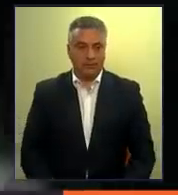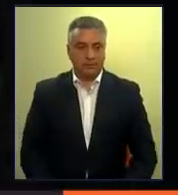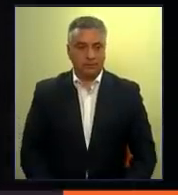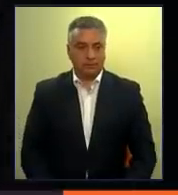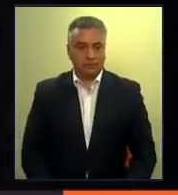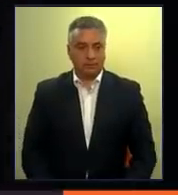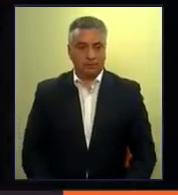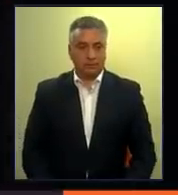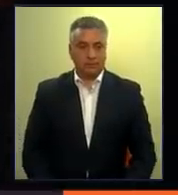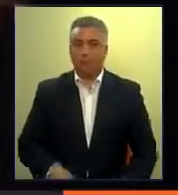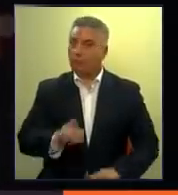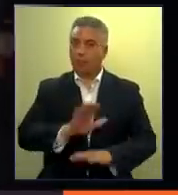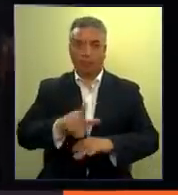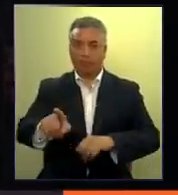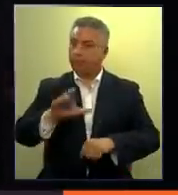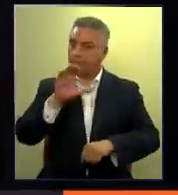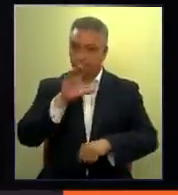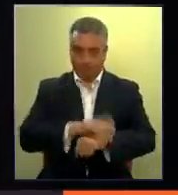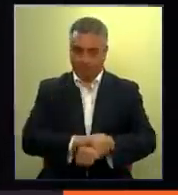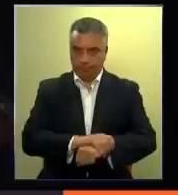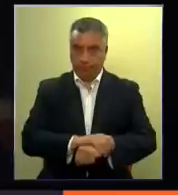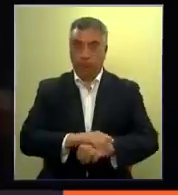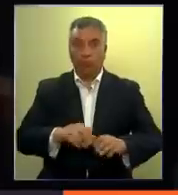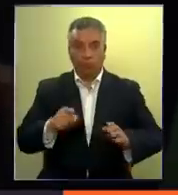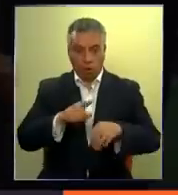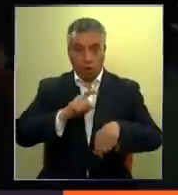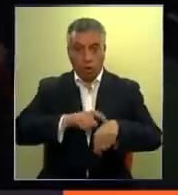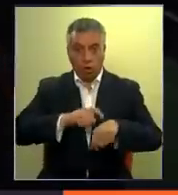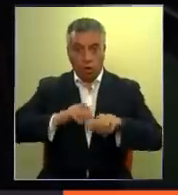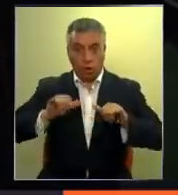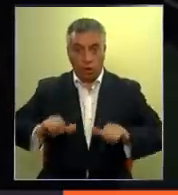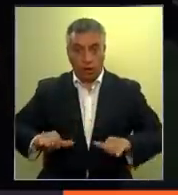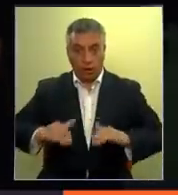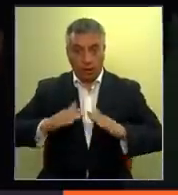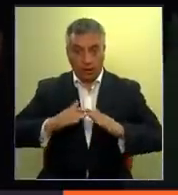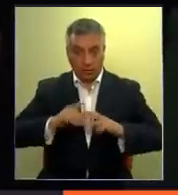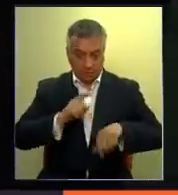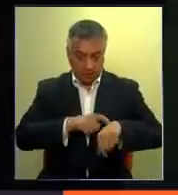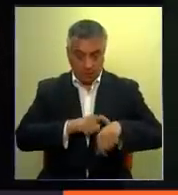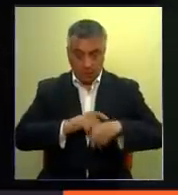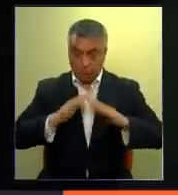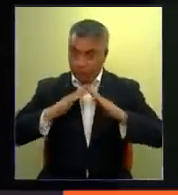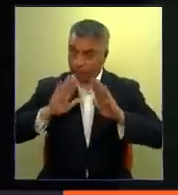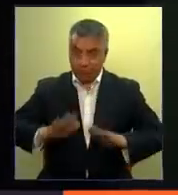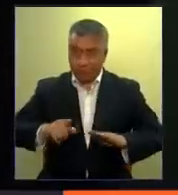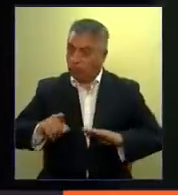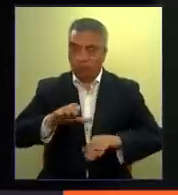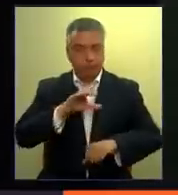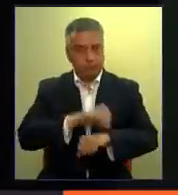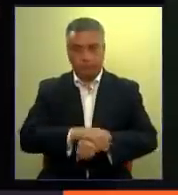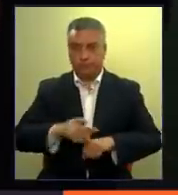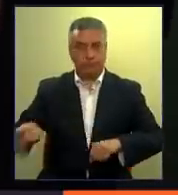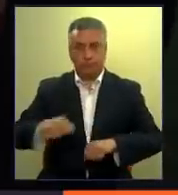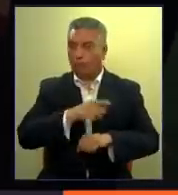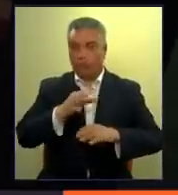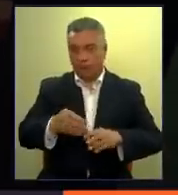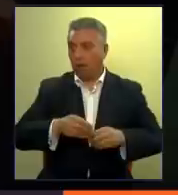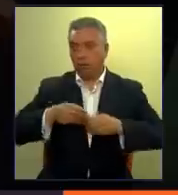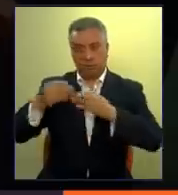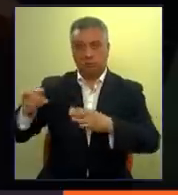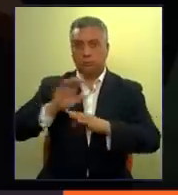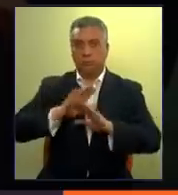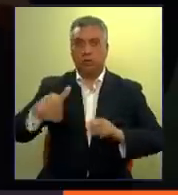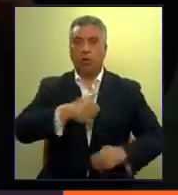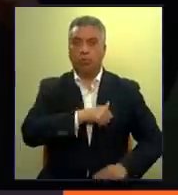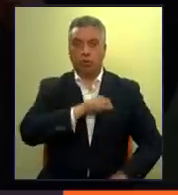¿Se encuentra detenido? Por infracción al toque de queda. Vamos a hacer el procedimiento con carabineros, objeto ser entregado y termine en la unidad